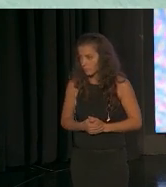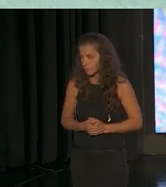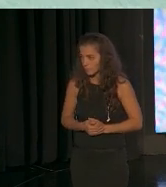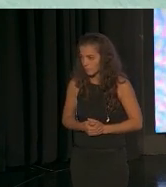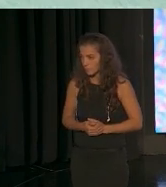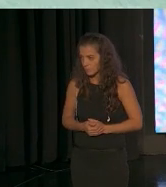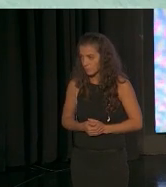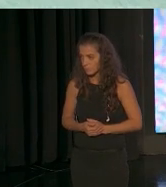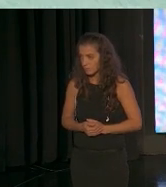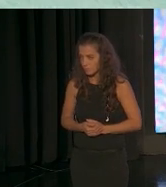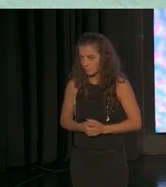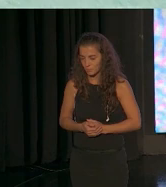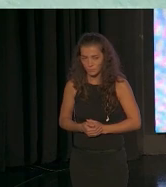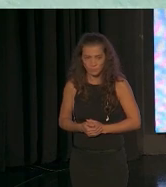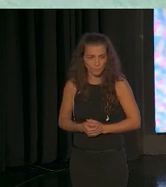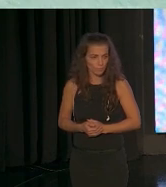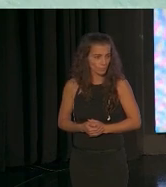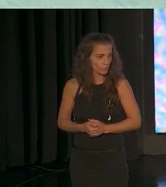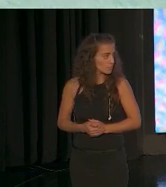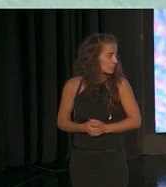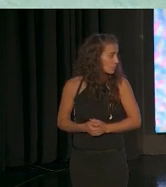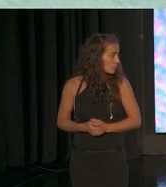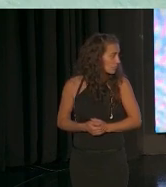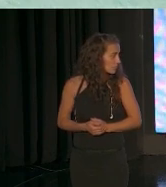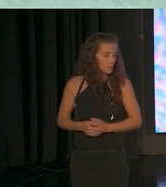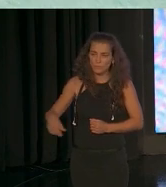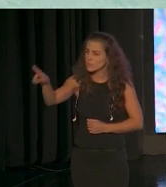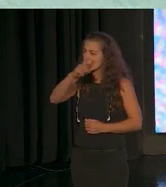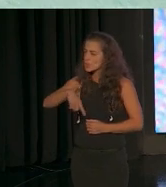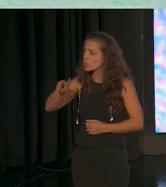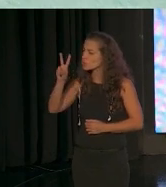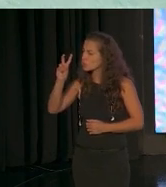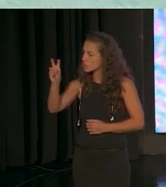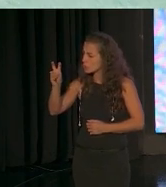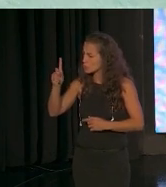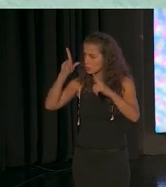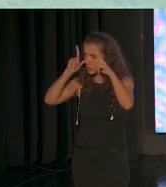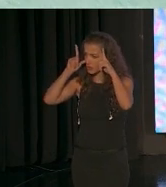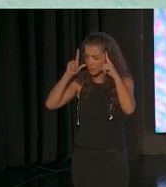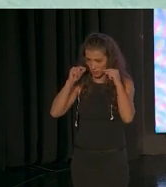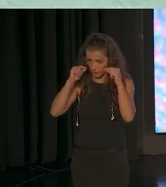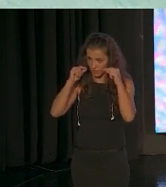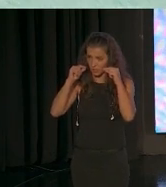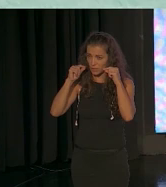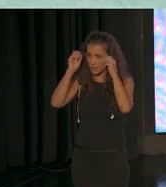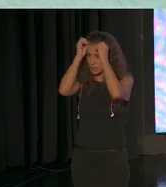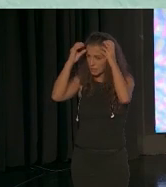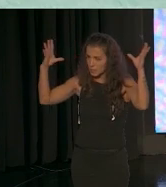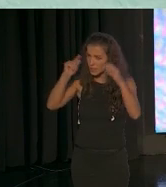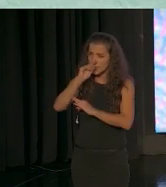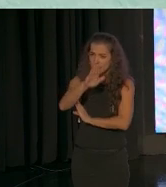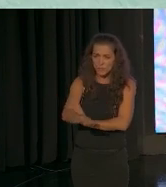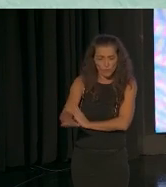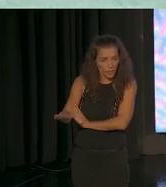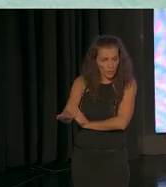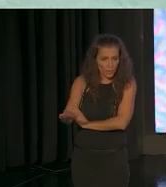familia palestina. Cierren los ojos 2 segundos, piensen en su infancia, en la que empezamos a pensar al principio